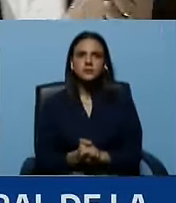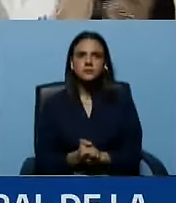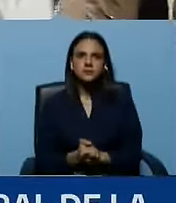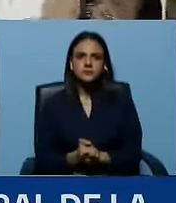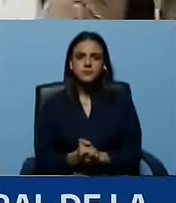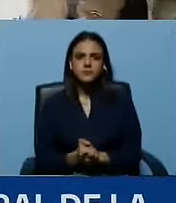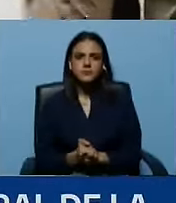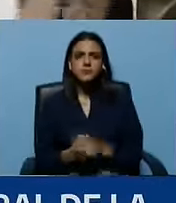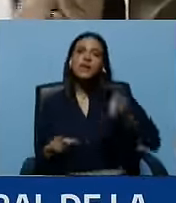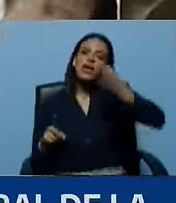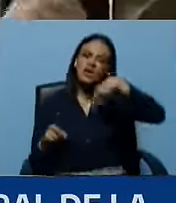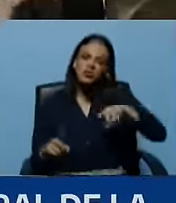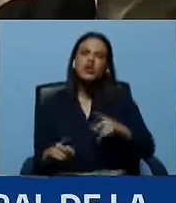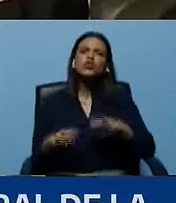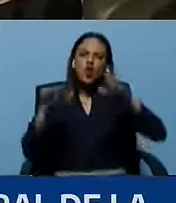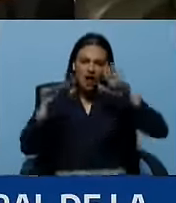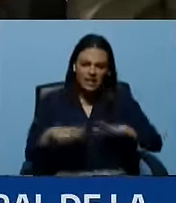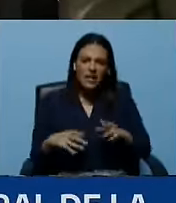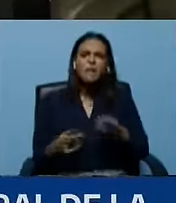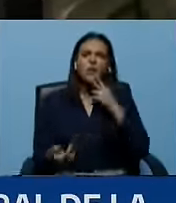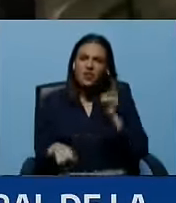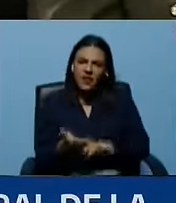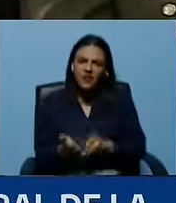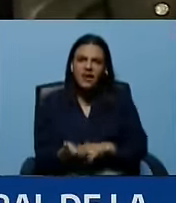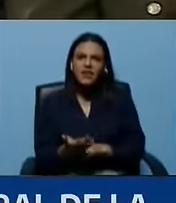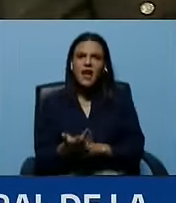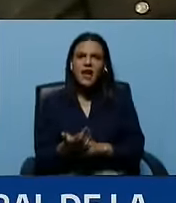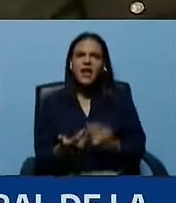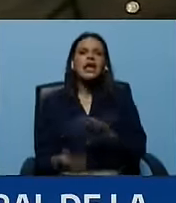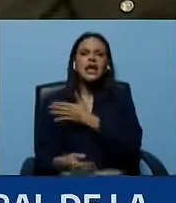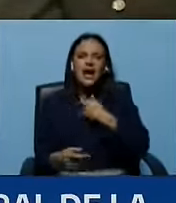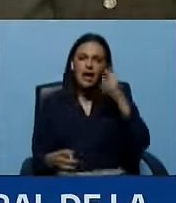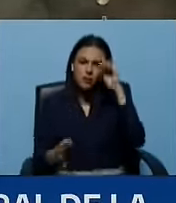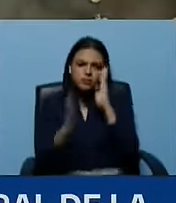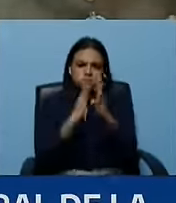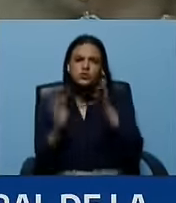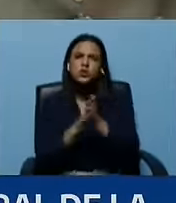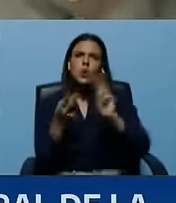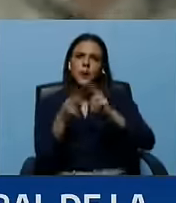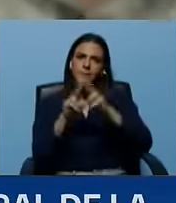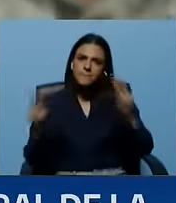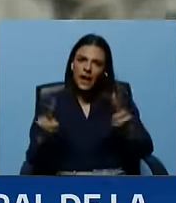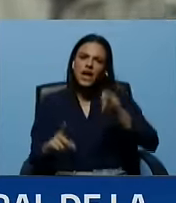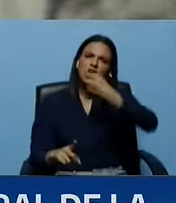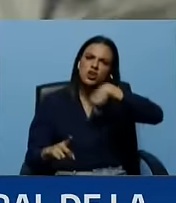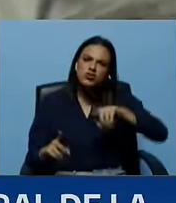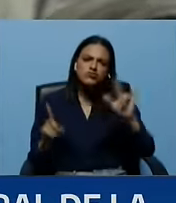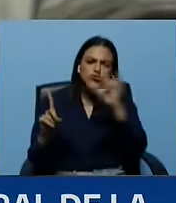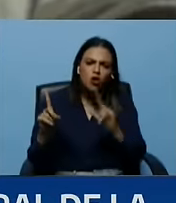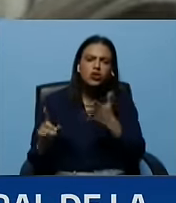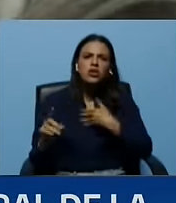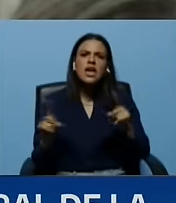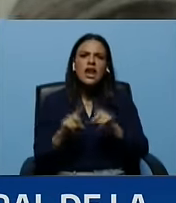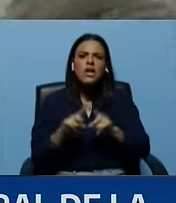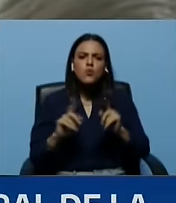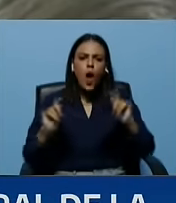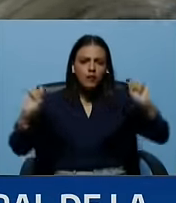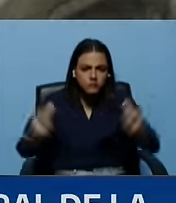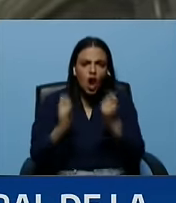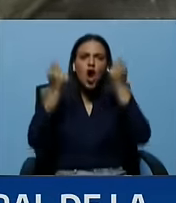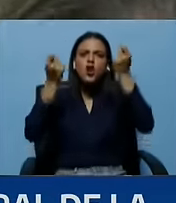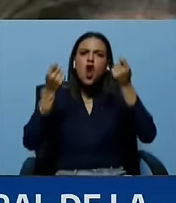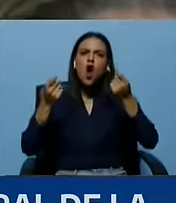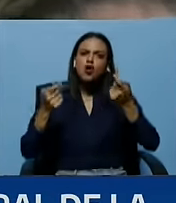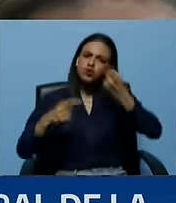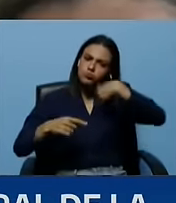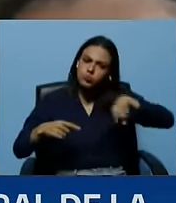Y estamos nosotros condenados a la paz. Estamos condenados al éxito.